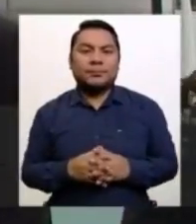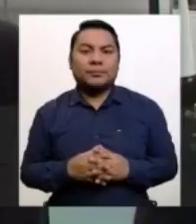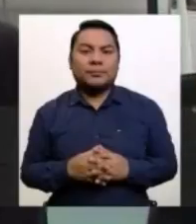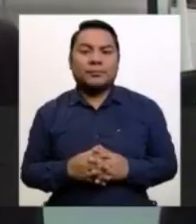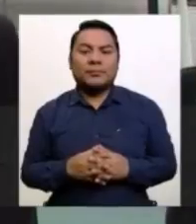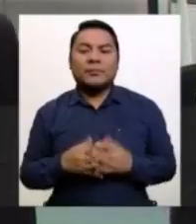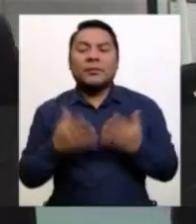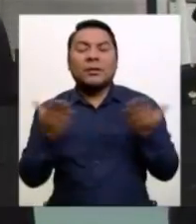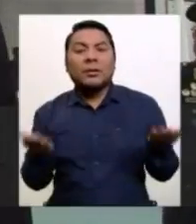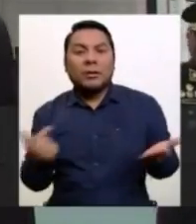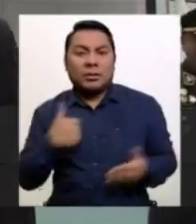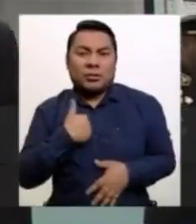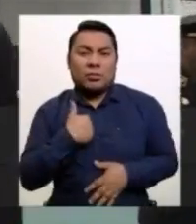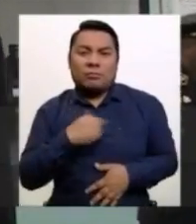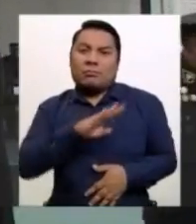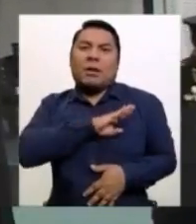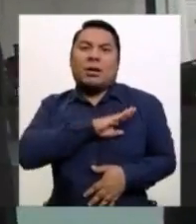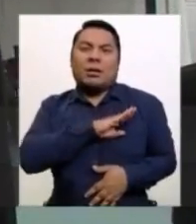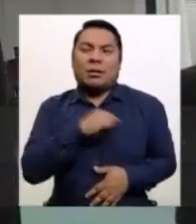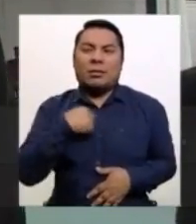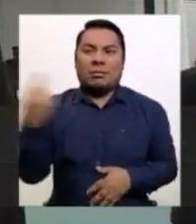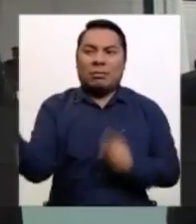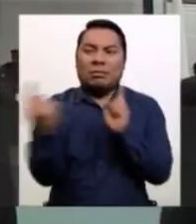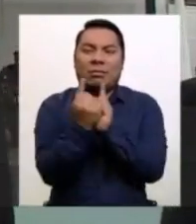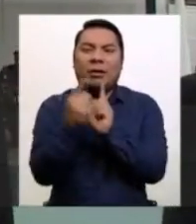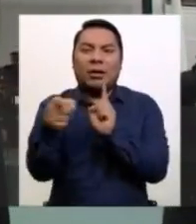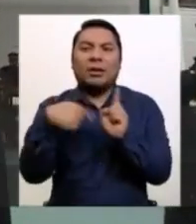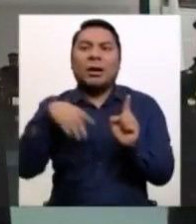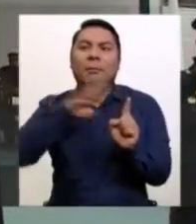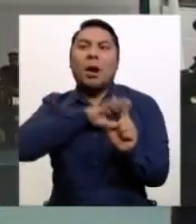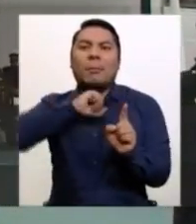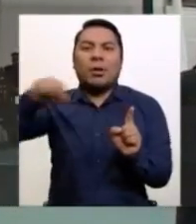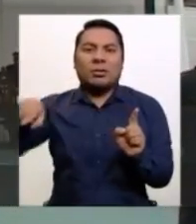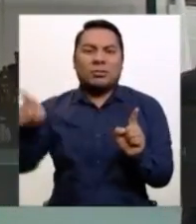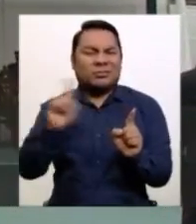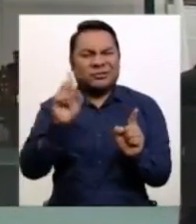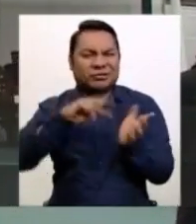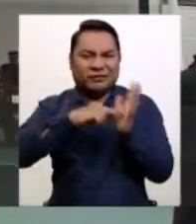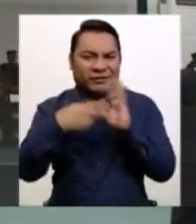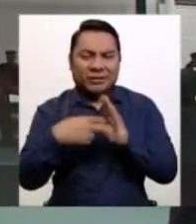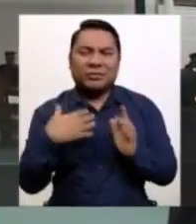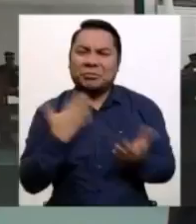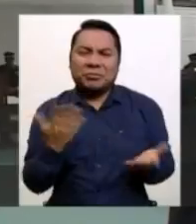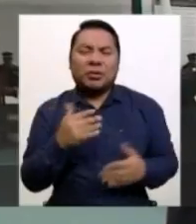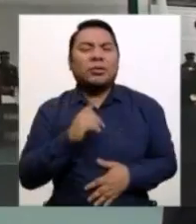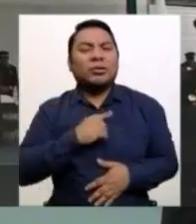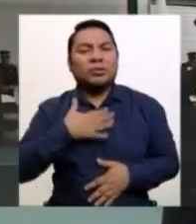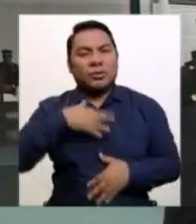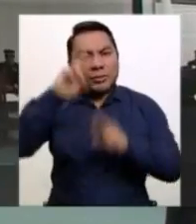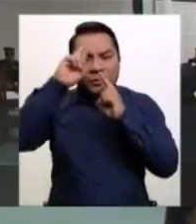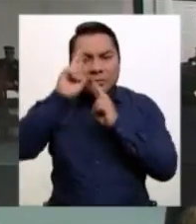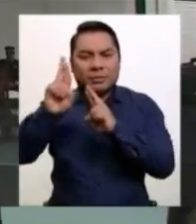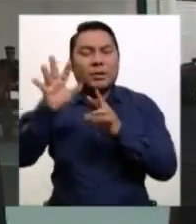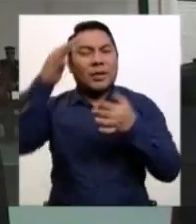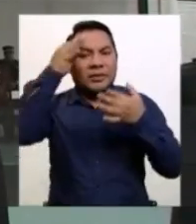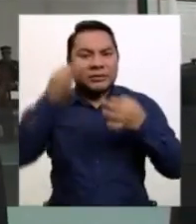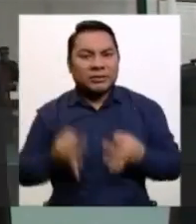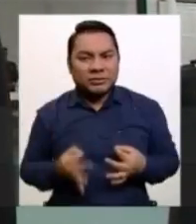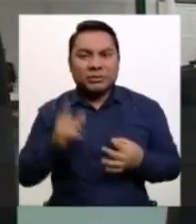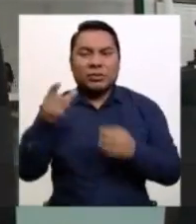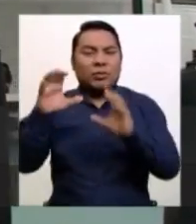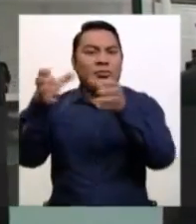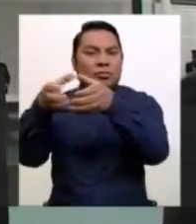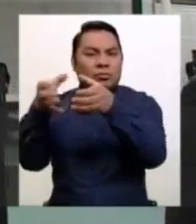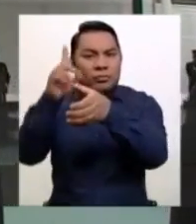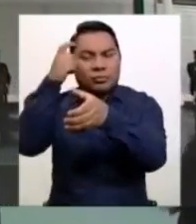Tampoco soy tan malo como para que acercarse a mí sea una cosa que merezca un proceso disciplinario. Es una broma. Yo respeto profundamente las decisiones de las fuerzas políticas